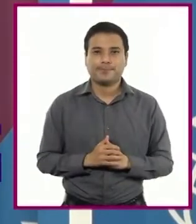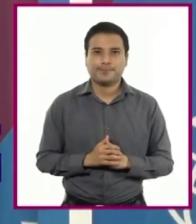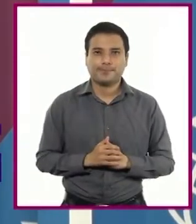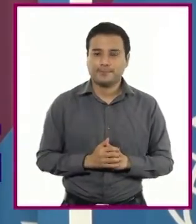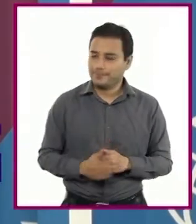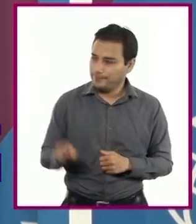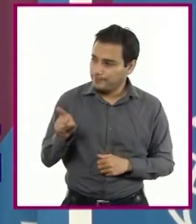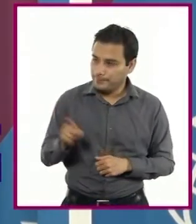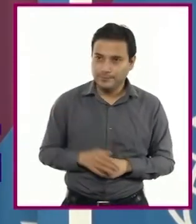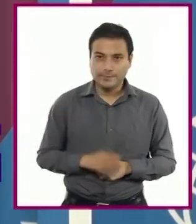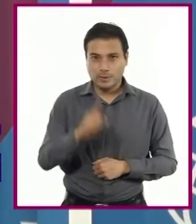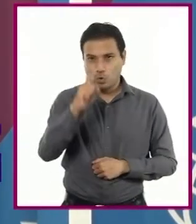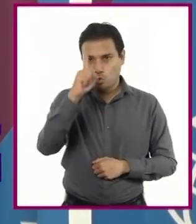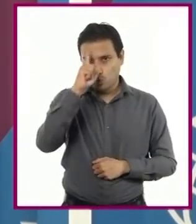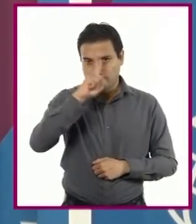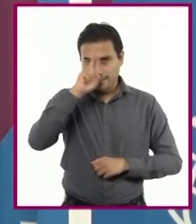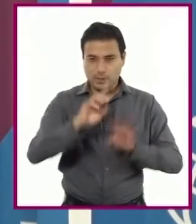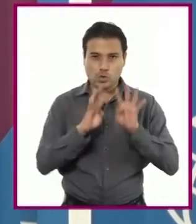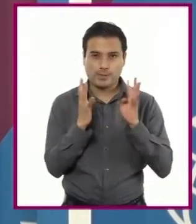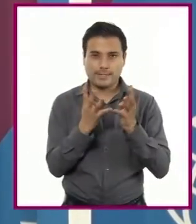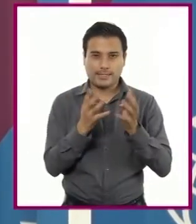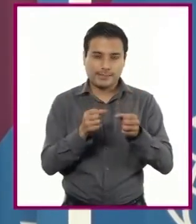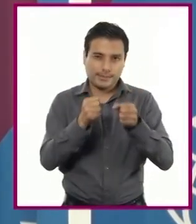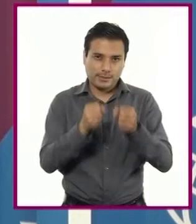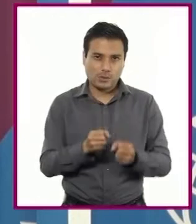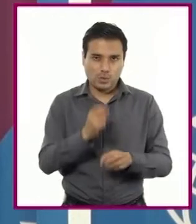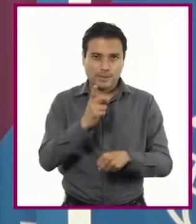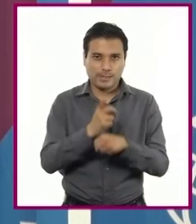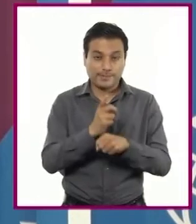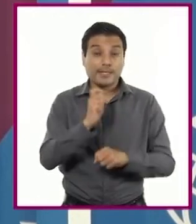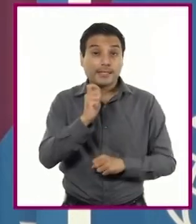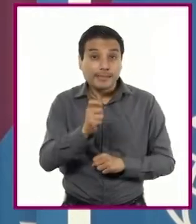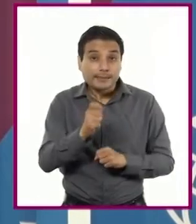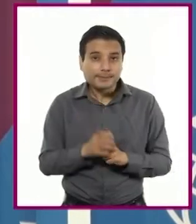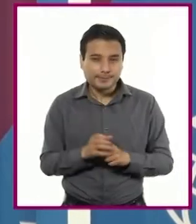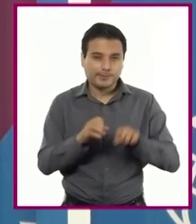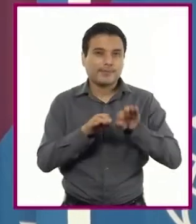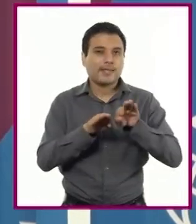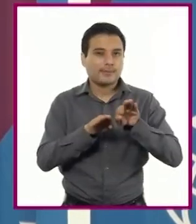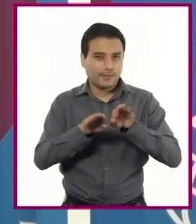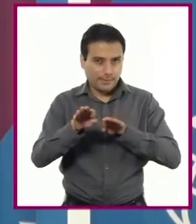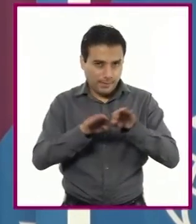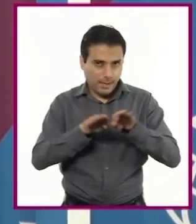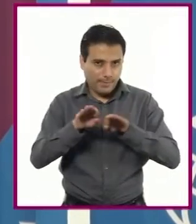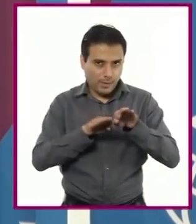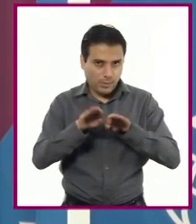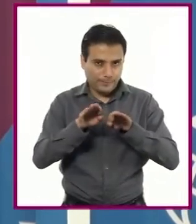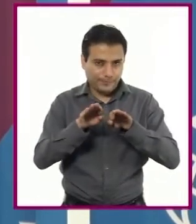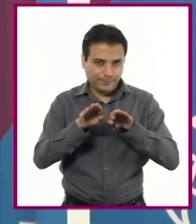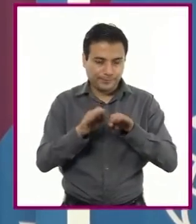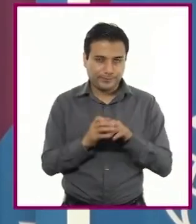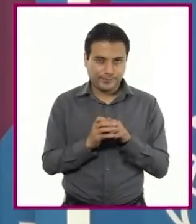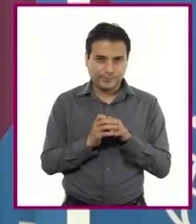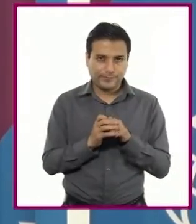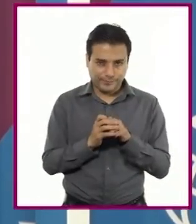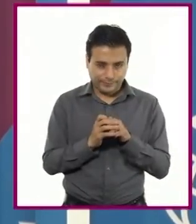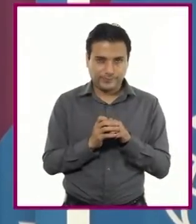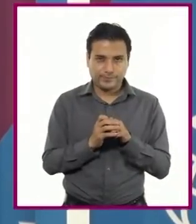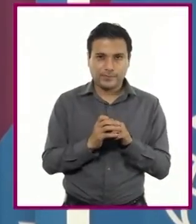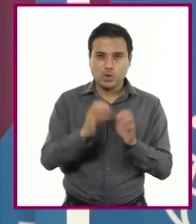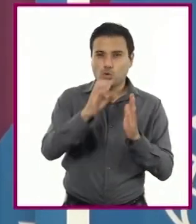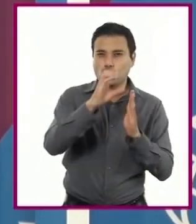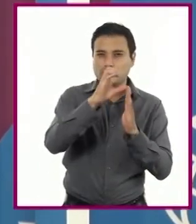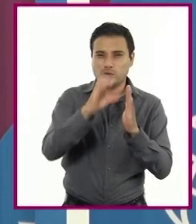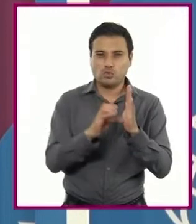El Consejo de Seguridad tiene la responsabilidad principal, según lo estipulado en la Carta de las